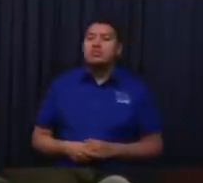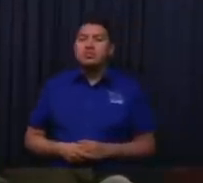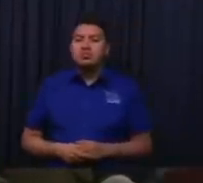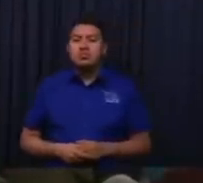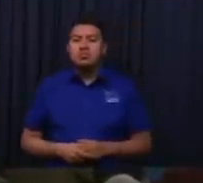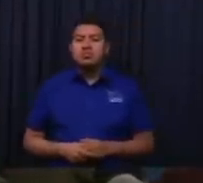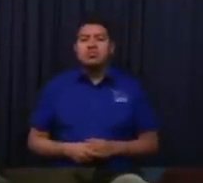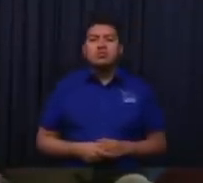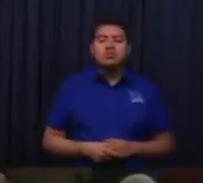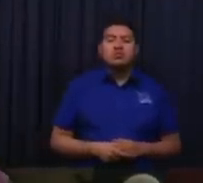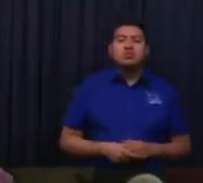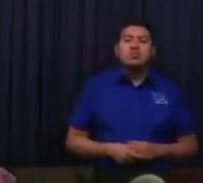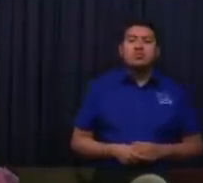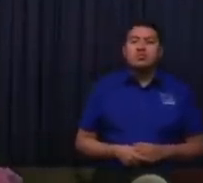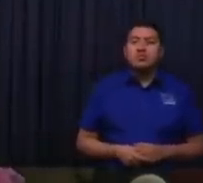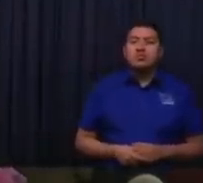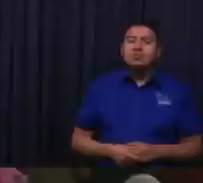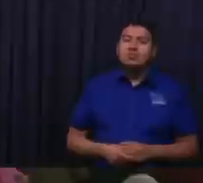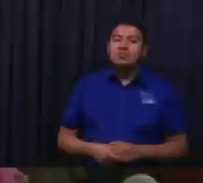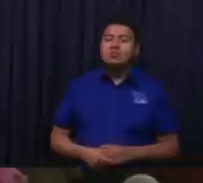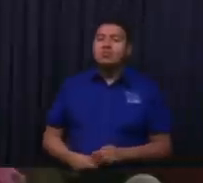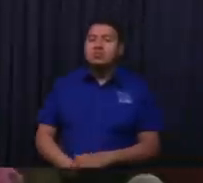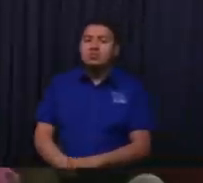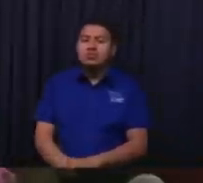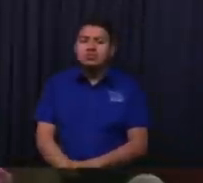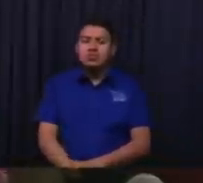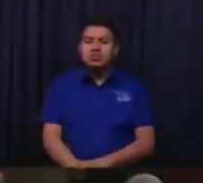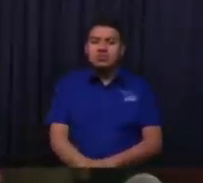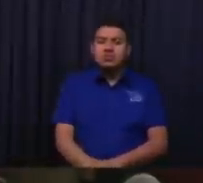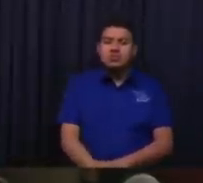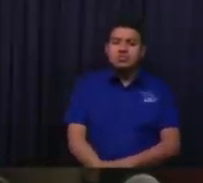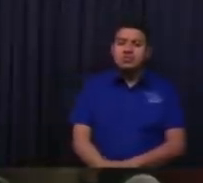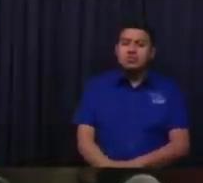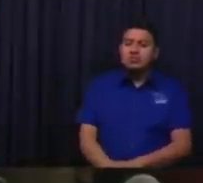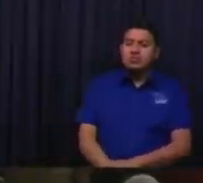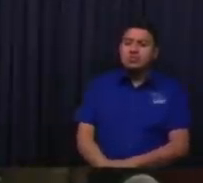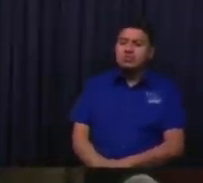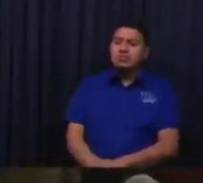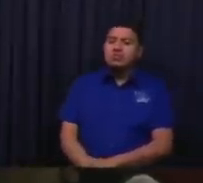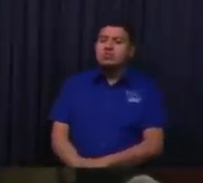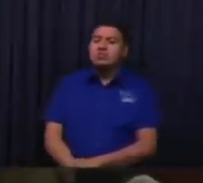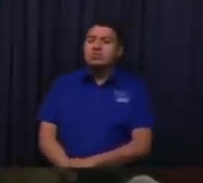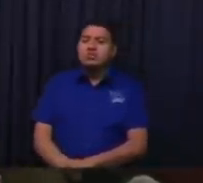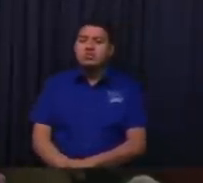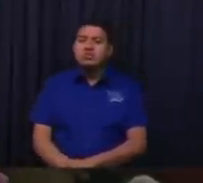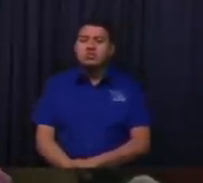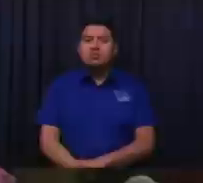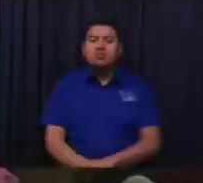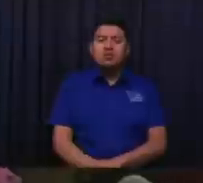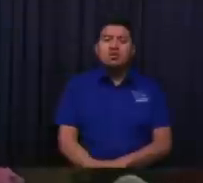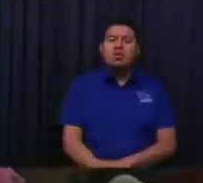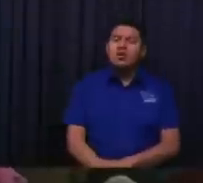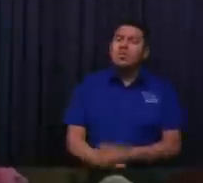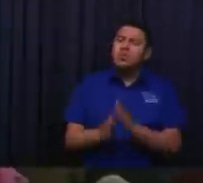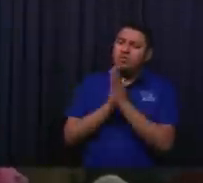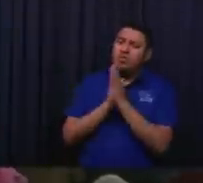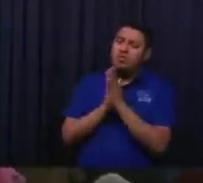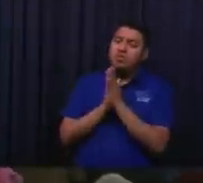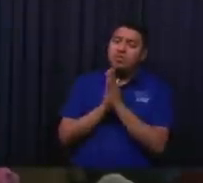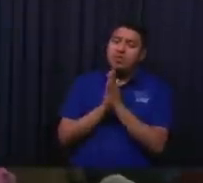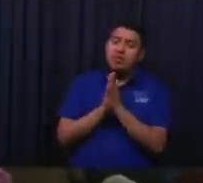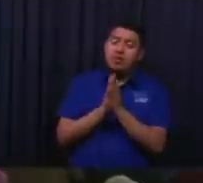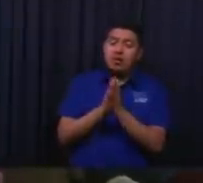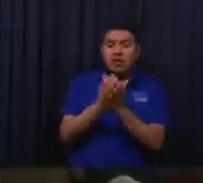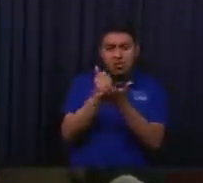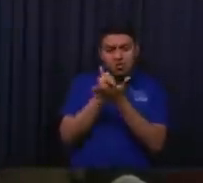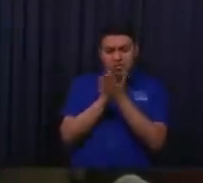Kaylee Galvez, van a presentarle esta tarde. ¿Qué dice si levanta sus manos y bendecimos